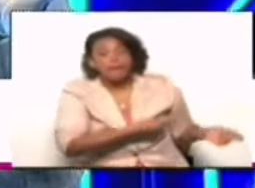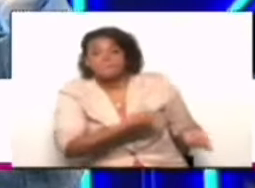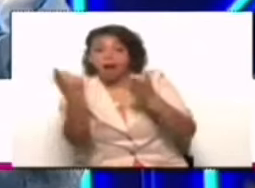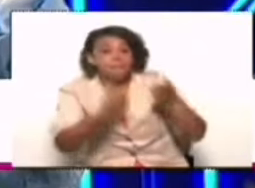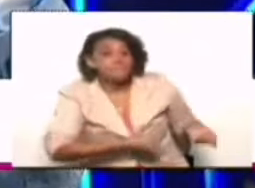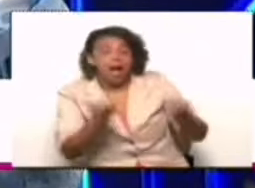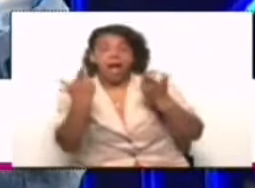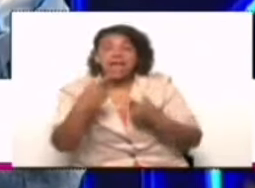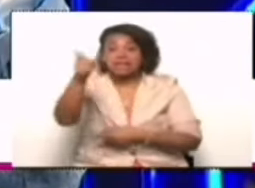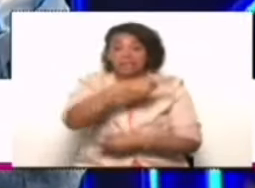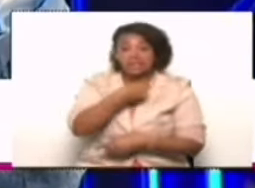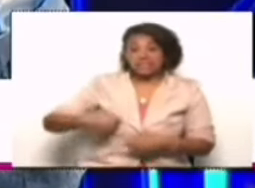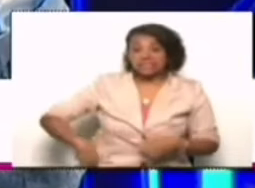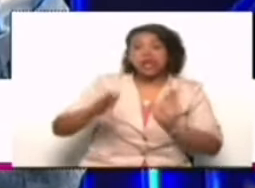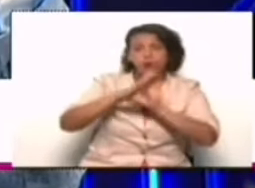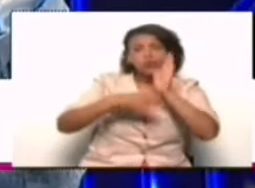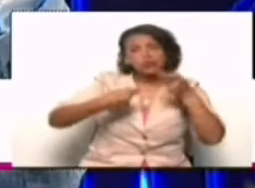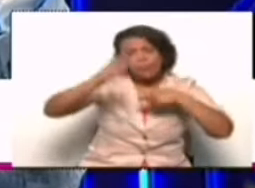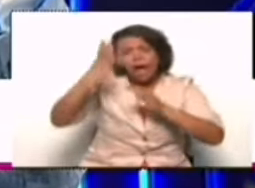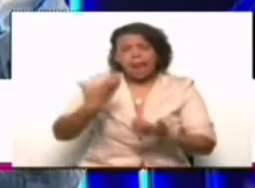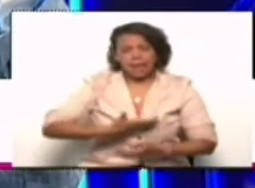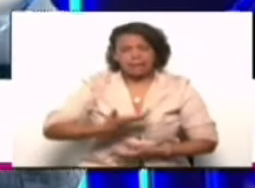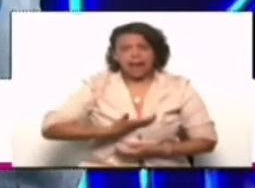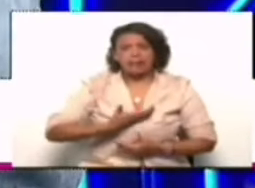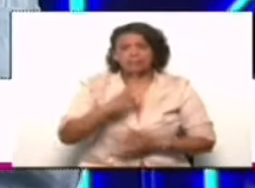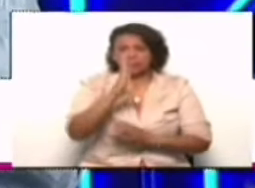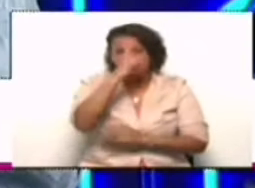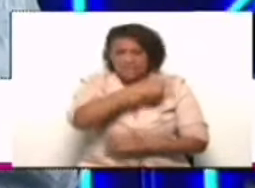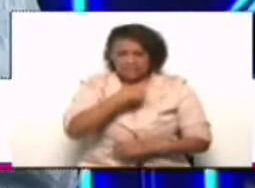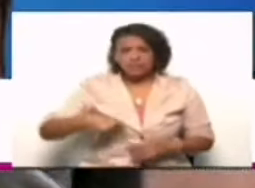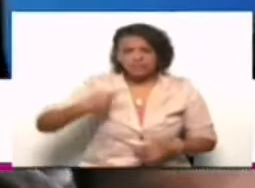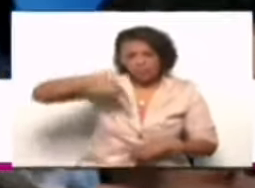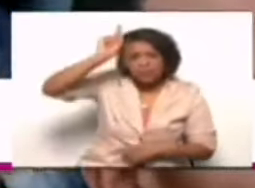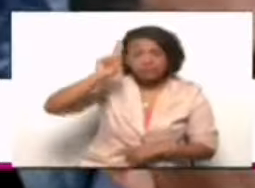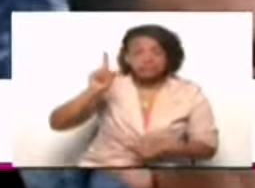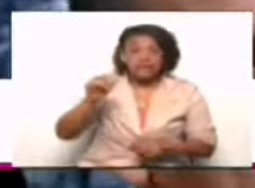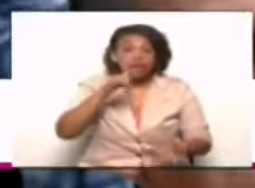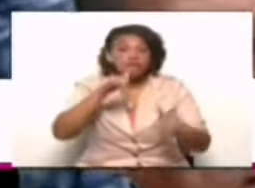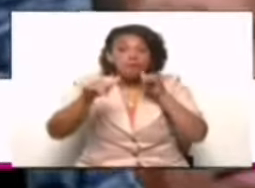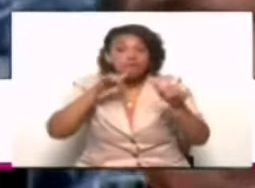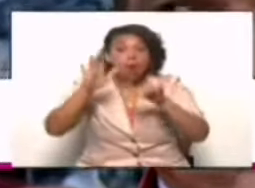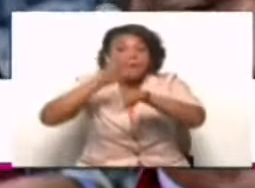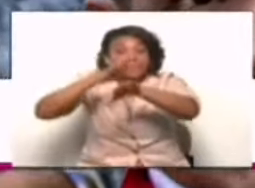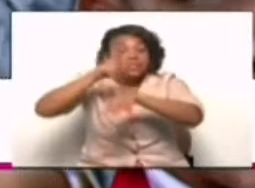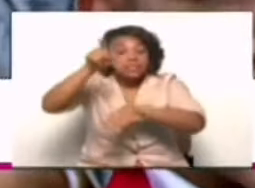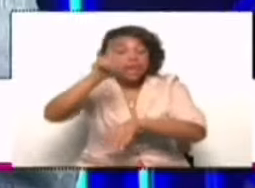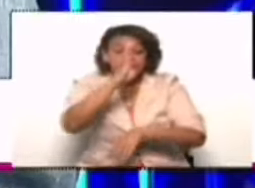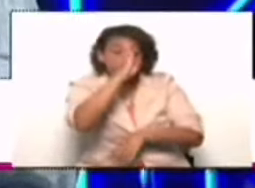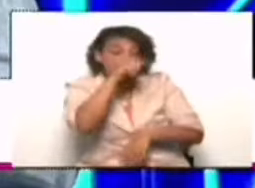por China en el curso que yo lo mandé de formación. Y en